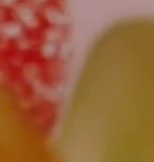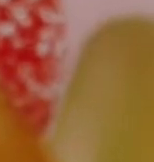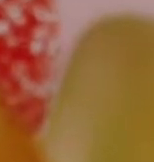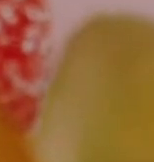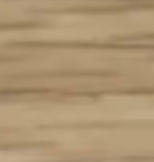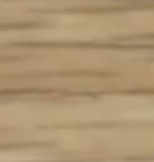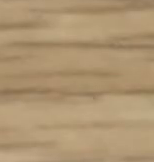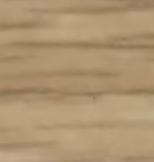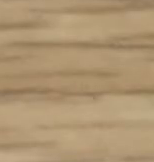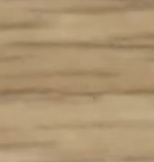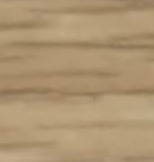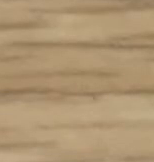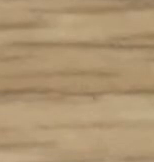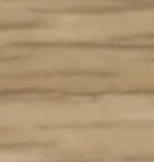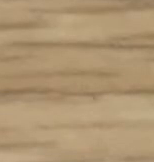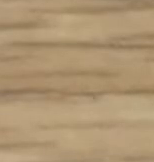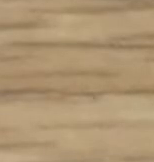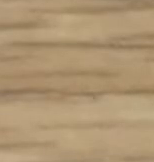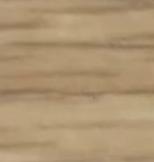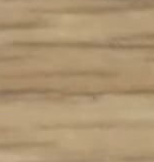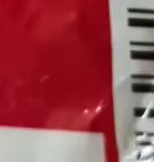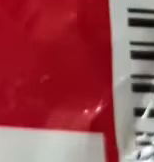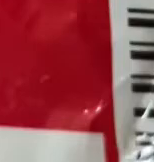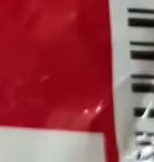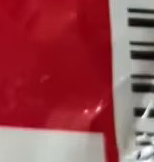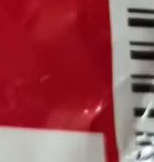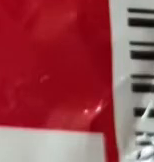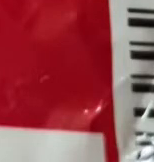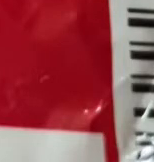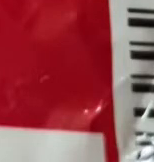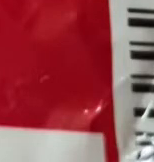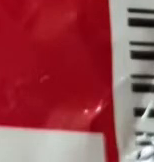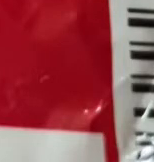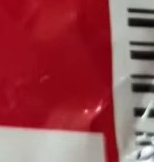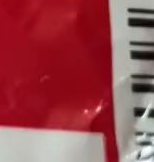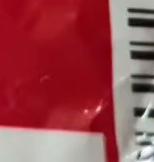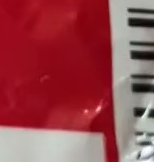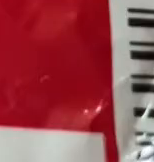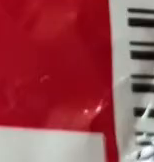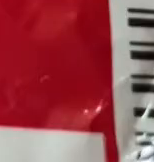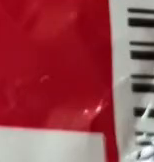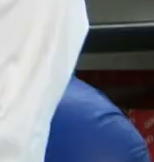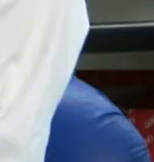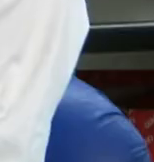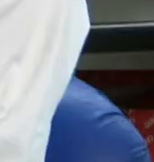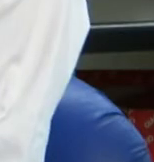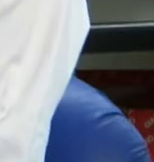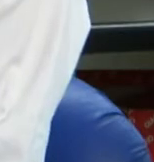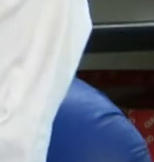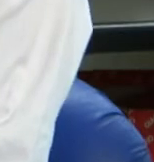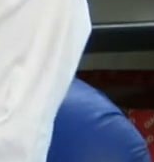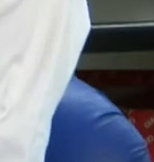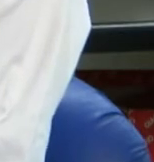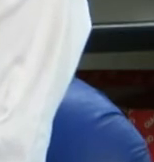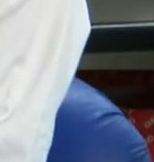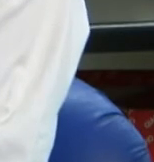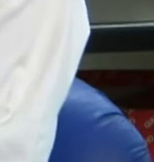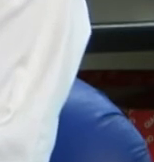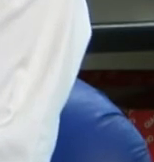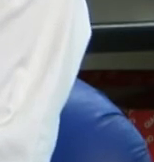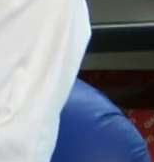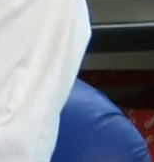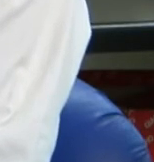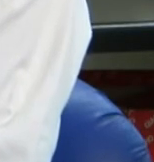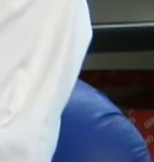problema. Legalmente, las empresas deben detallar los ingredientes de sus productos, pero no todas lo hacen. Y eso pues también nos